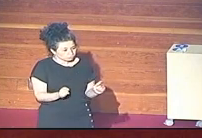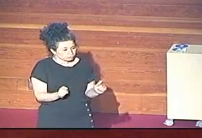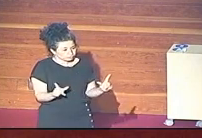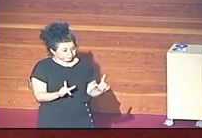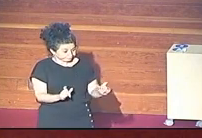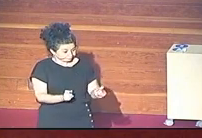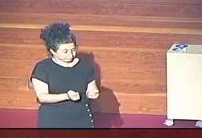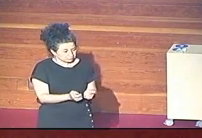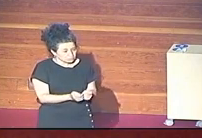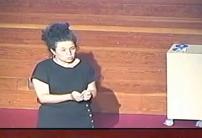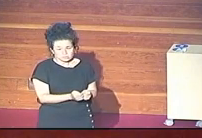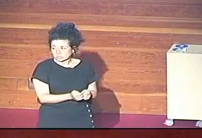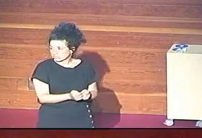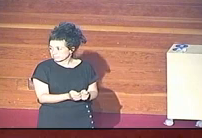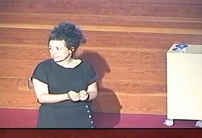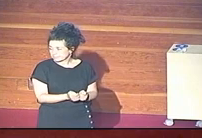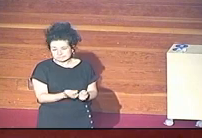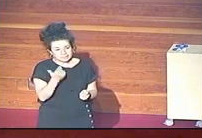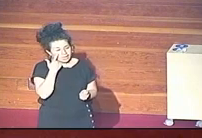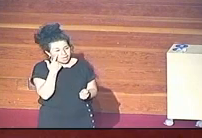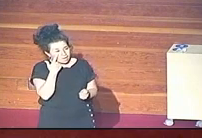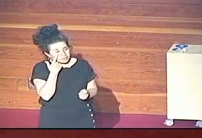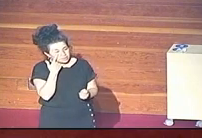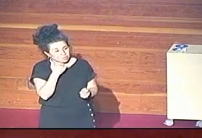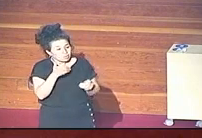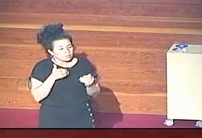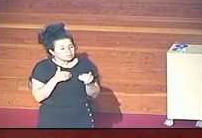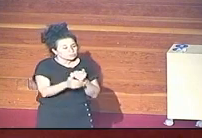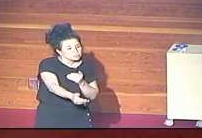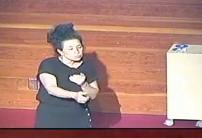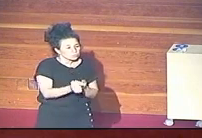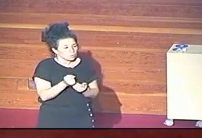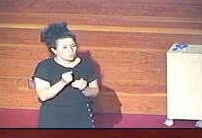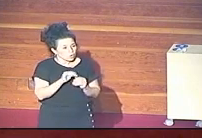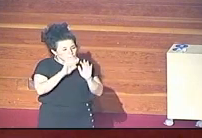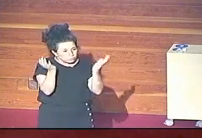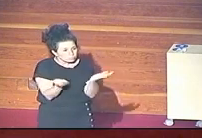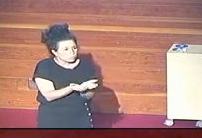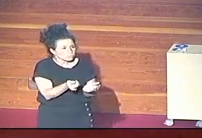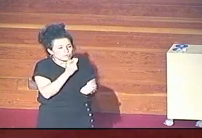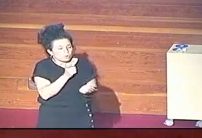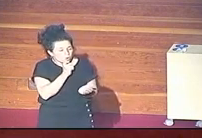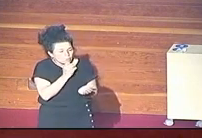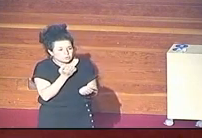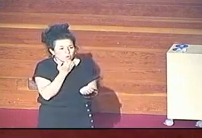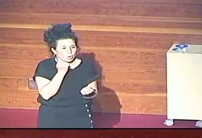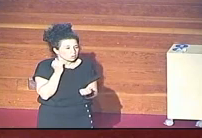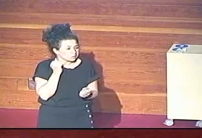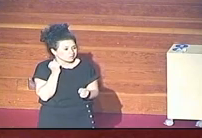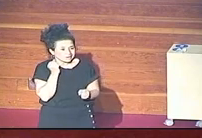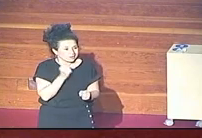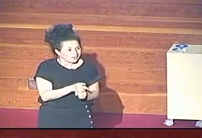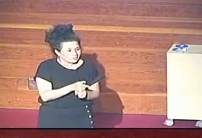los que les gusta es cómo sería el mundo oa qué retos me tengo que enfrentar si planteo esta serie